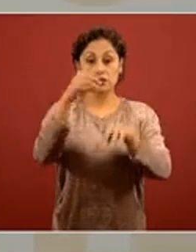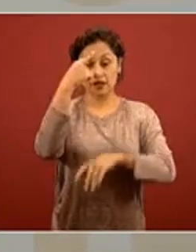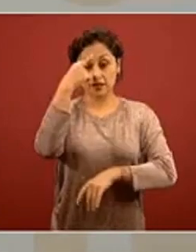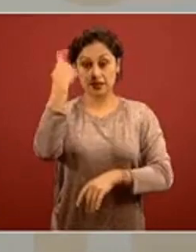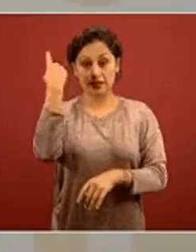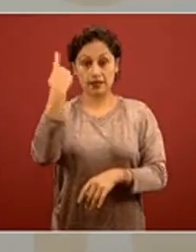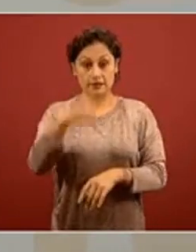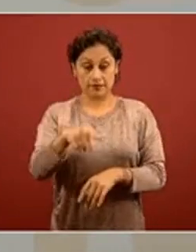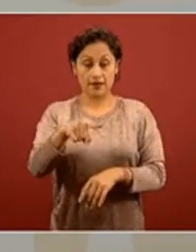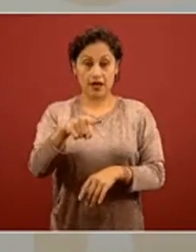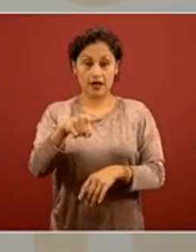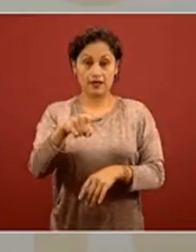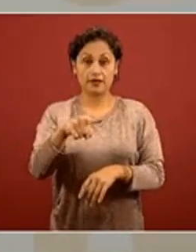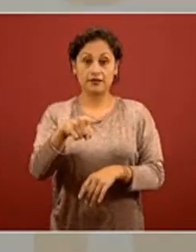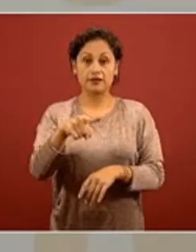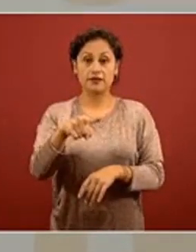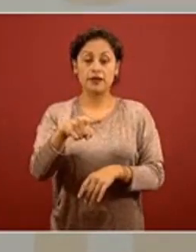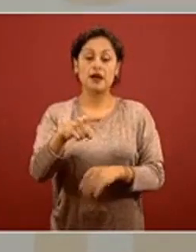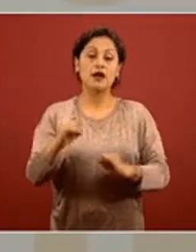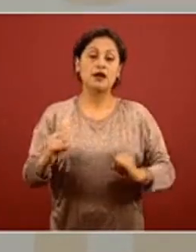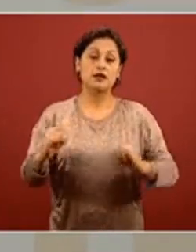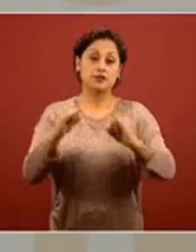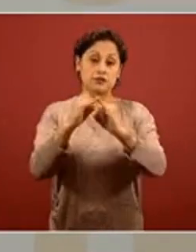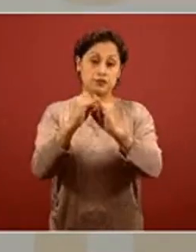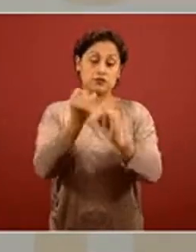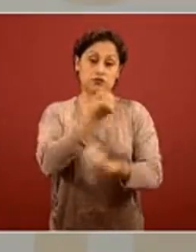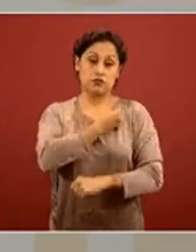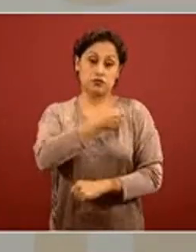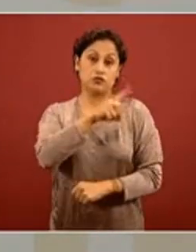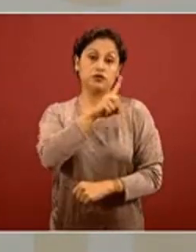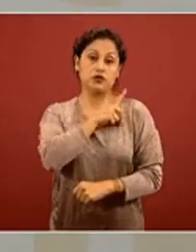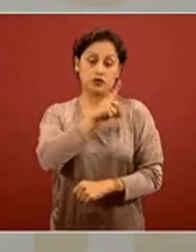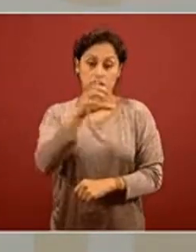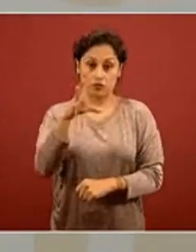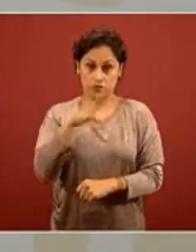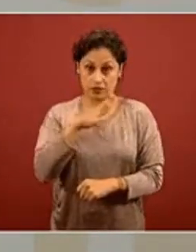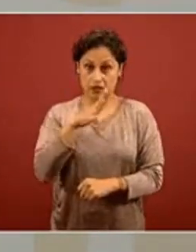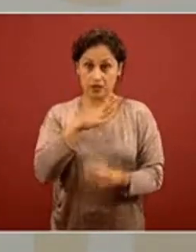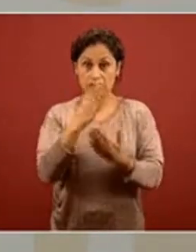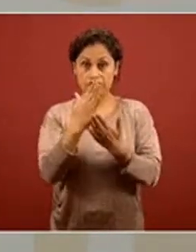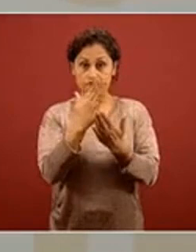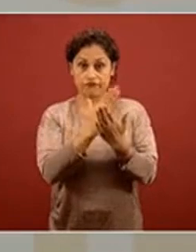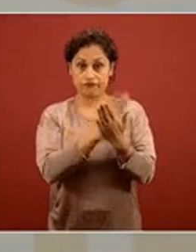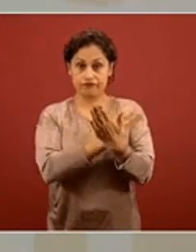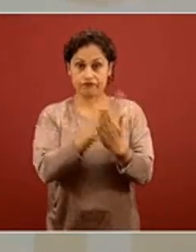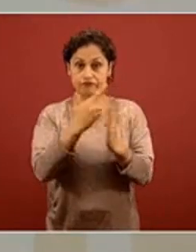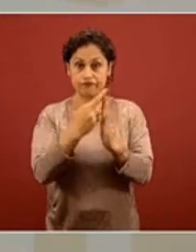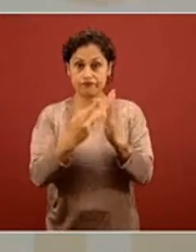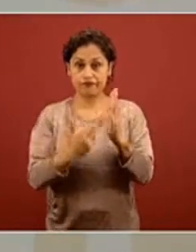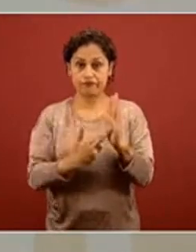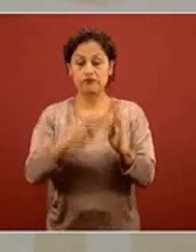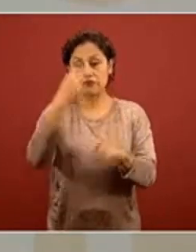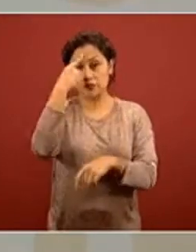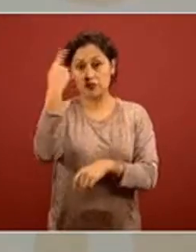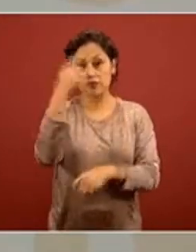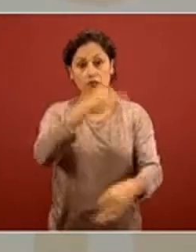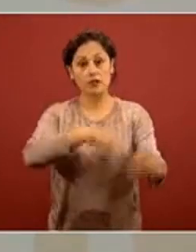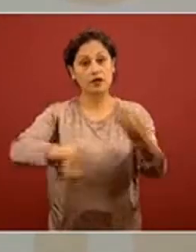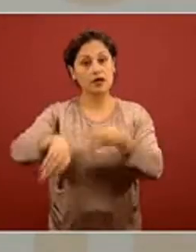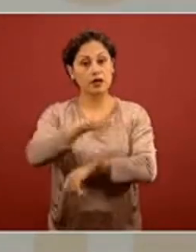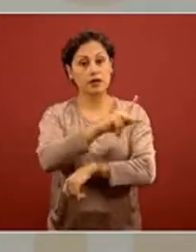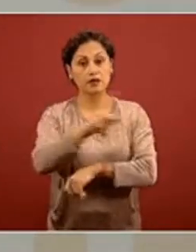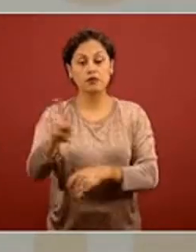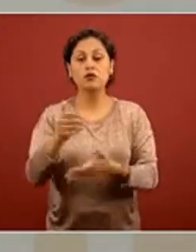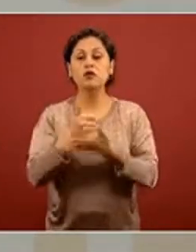decididas que las instituciones de salud tienen y nos han ayudado mucho a